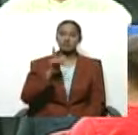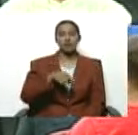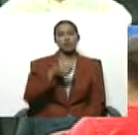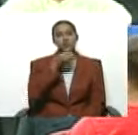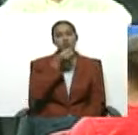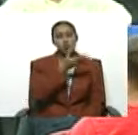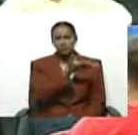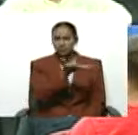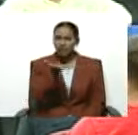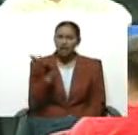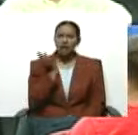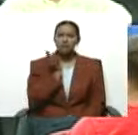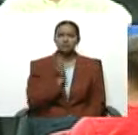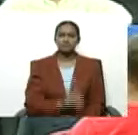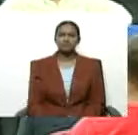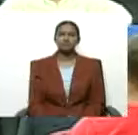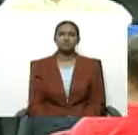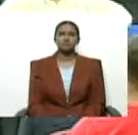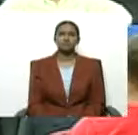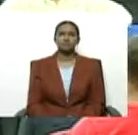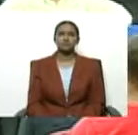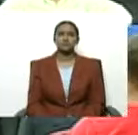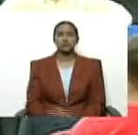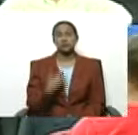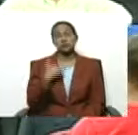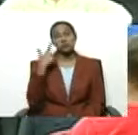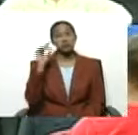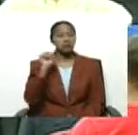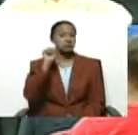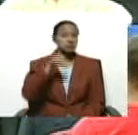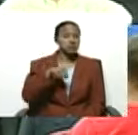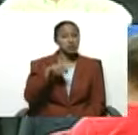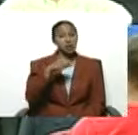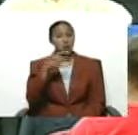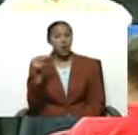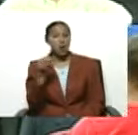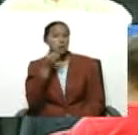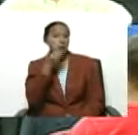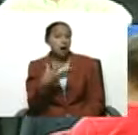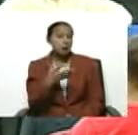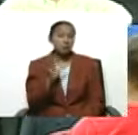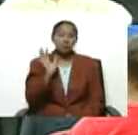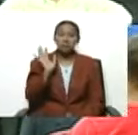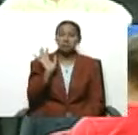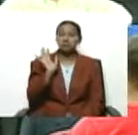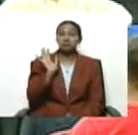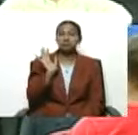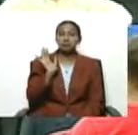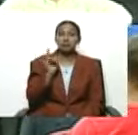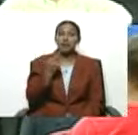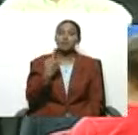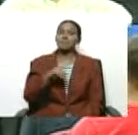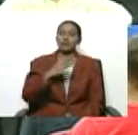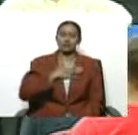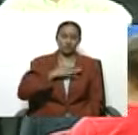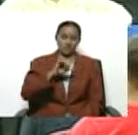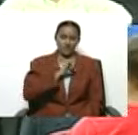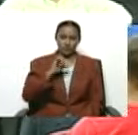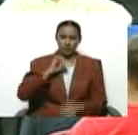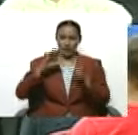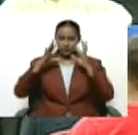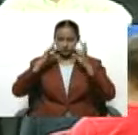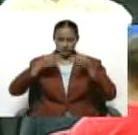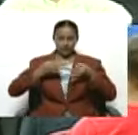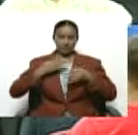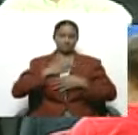hermanas, yo no sé si eso es válido, ¿no? Pero la satisfacción personal y